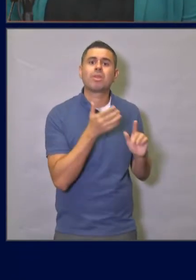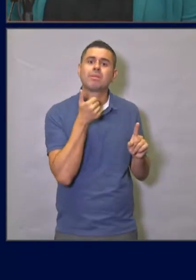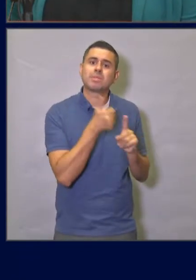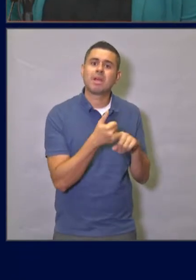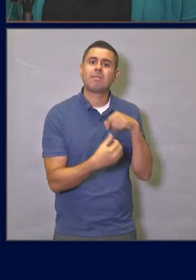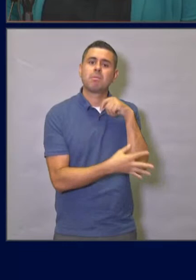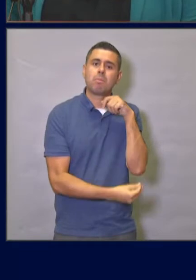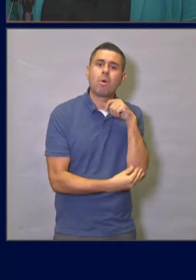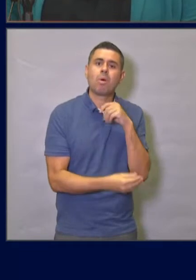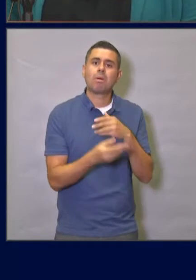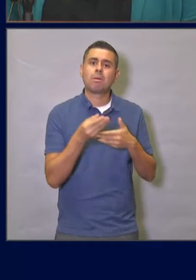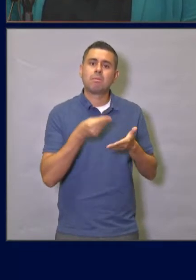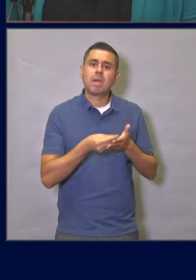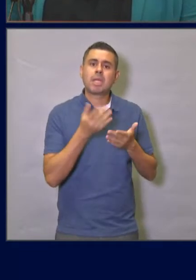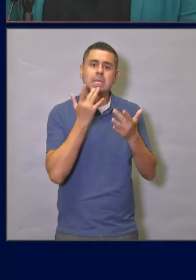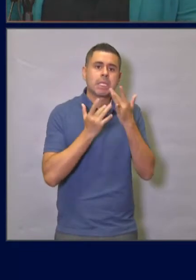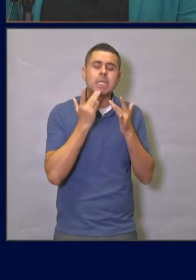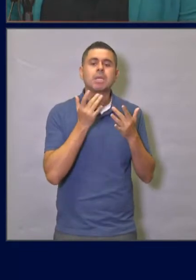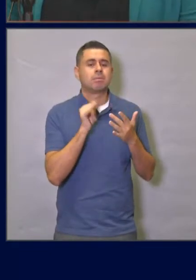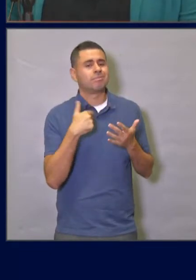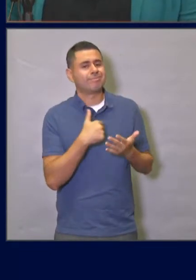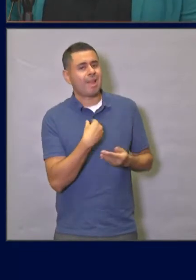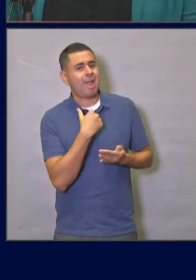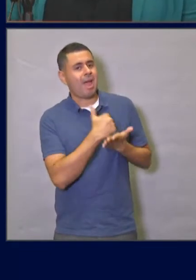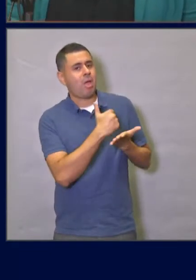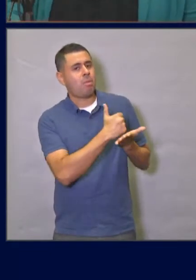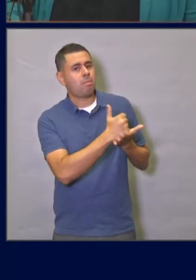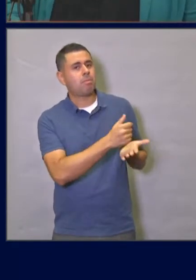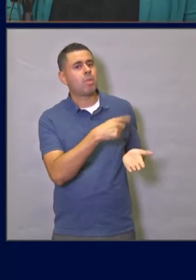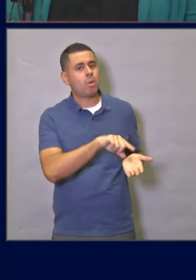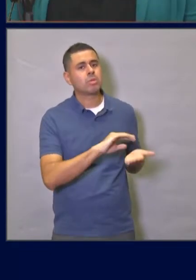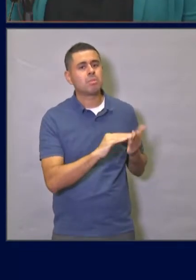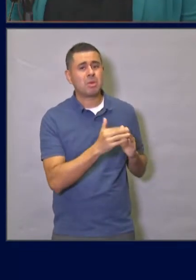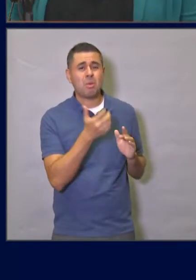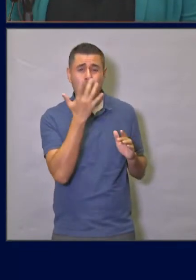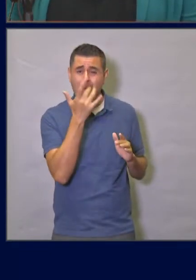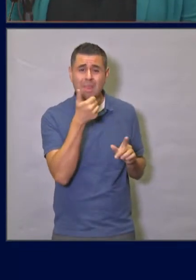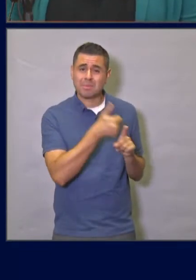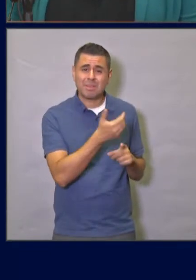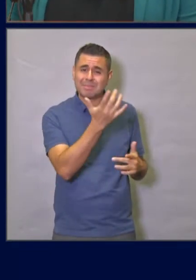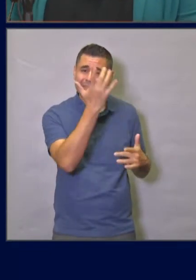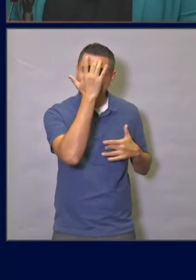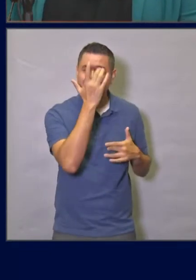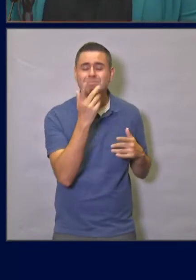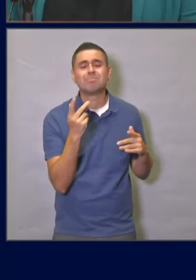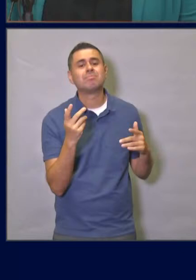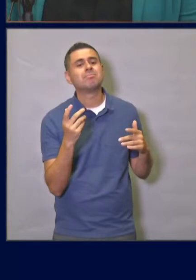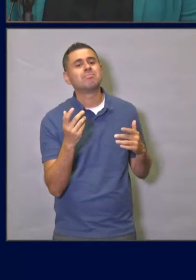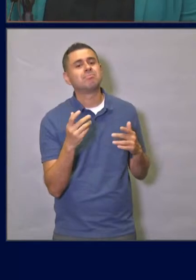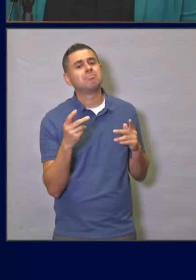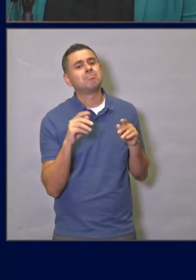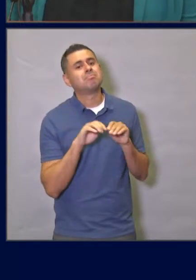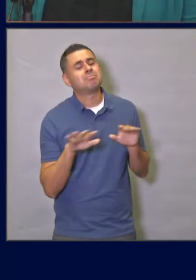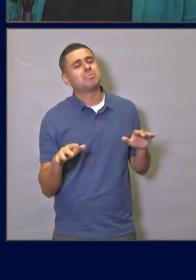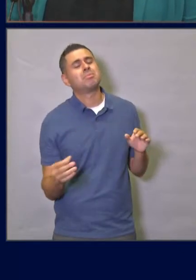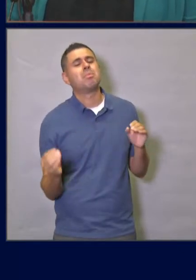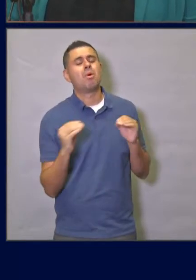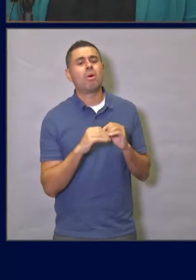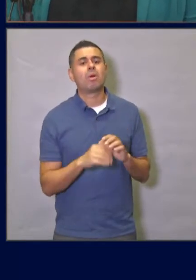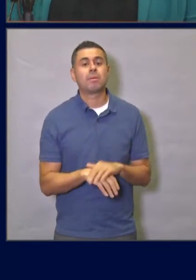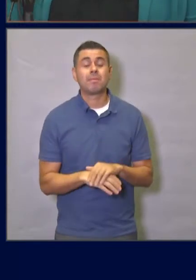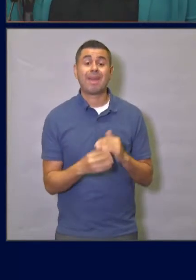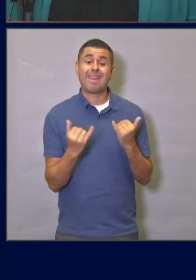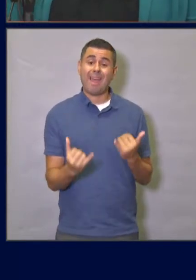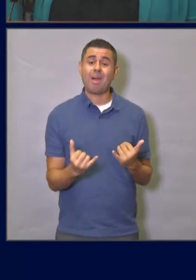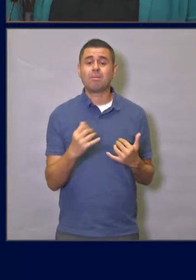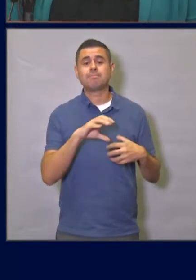promover el bienestar y la salud. Y ahora para nuestro informe diario. Nos da tristeza